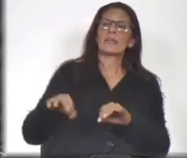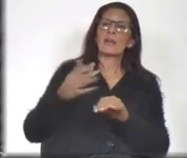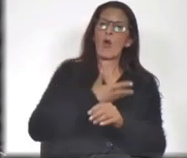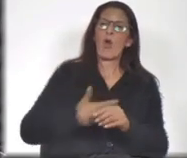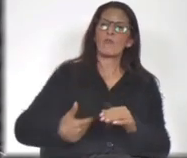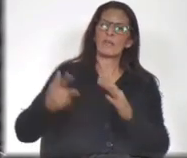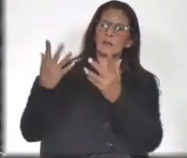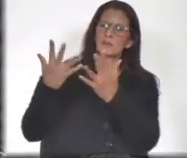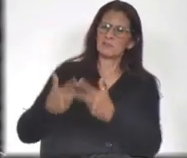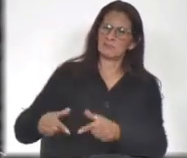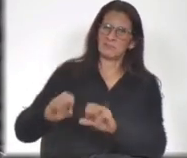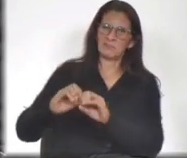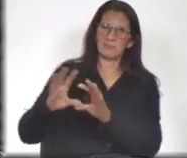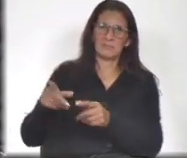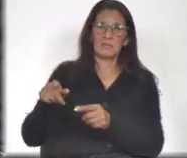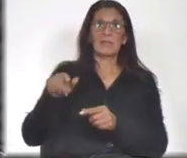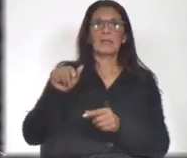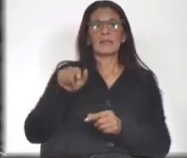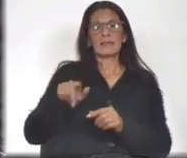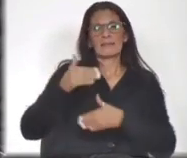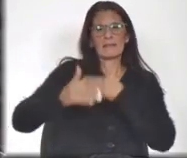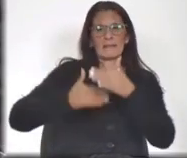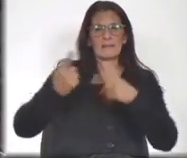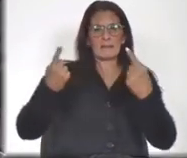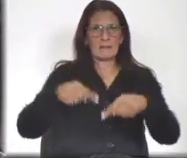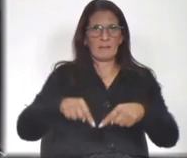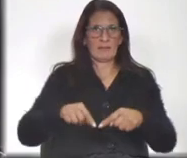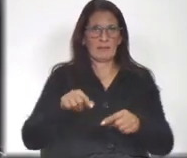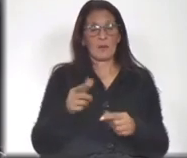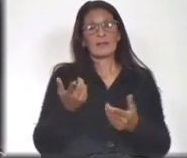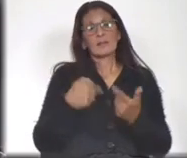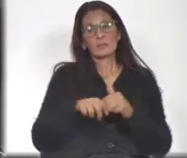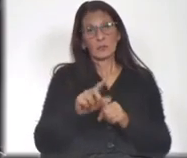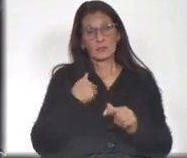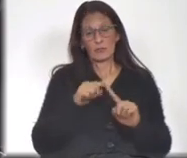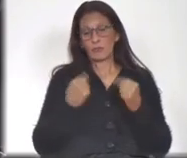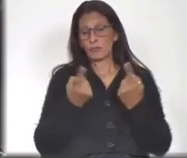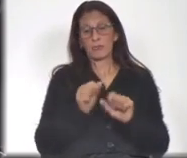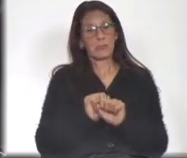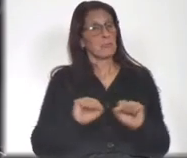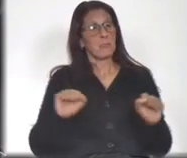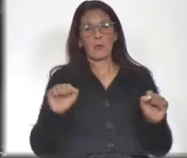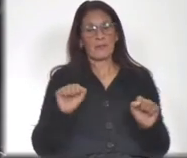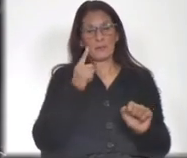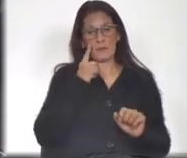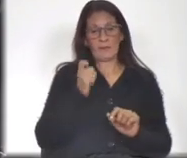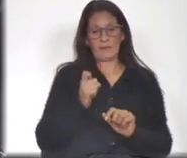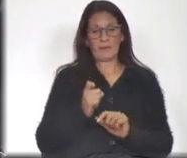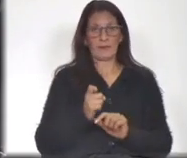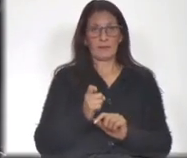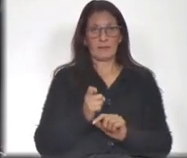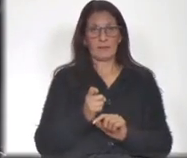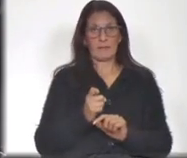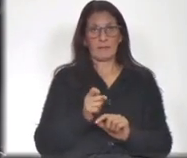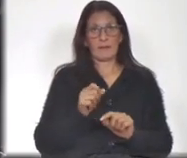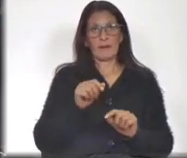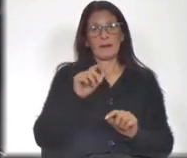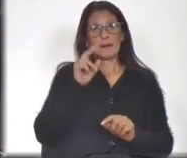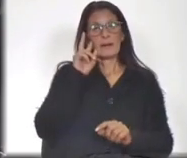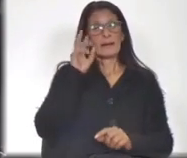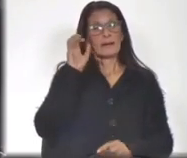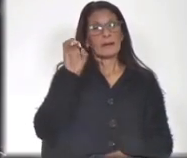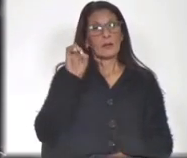funcionarios al llevar adelante esta interpelación. Entonces nosotros no podemos evitar